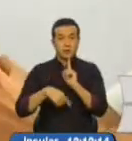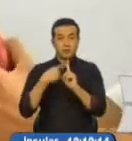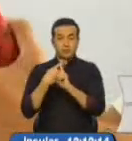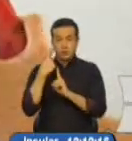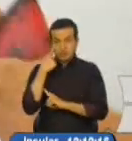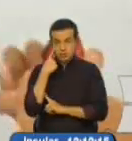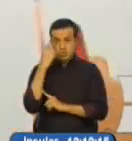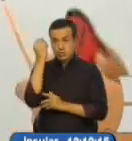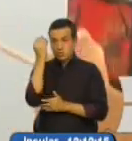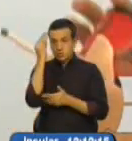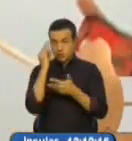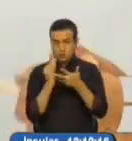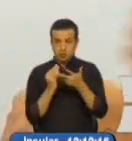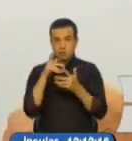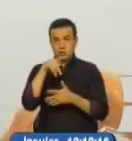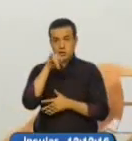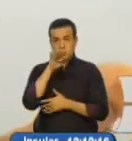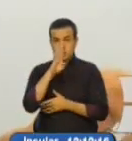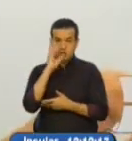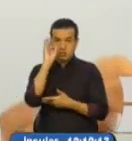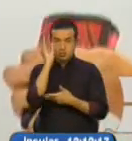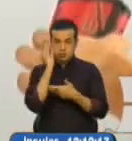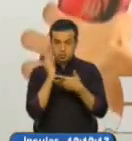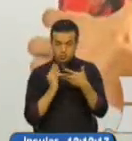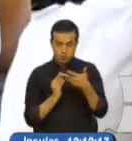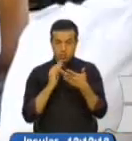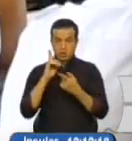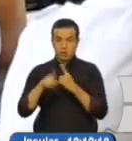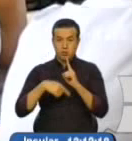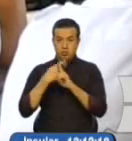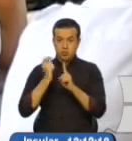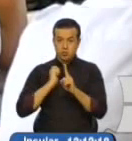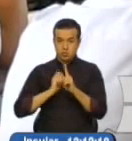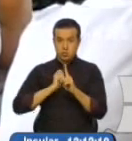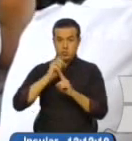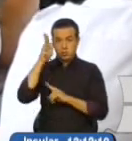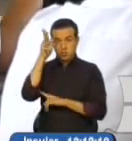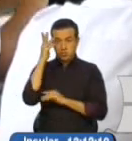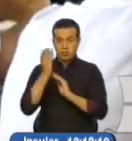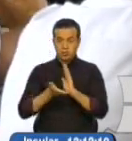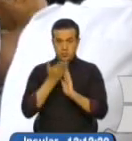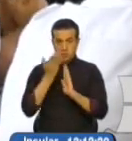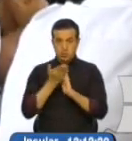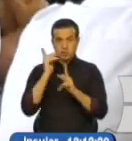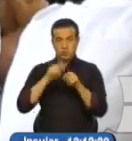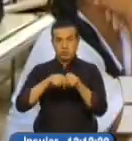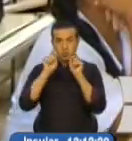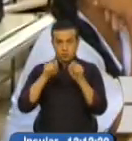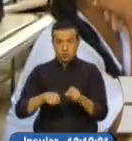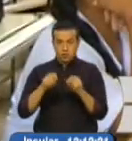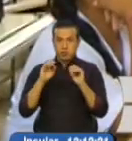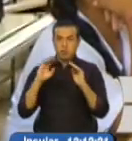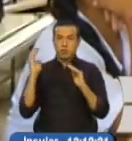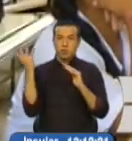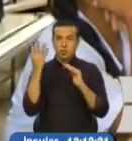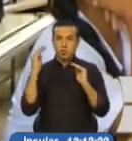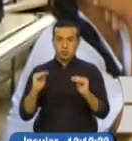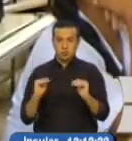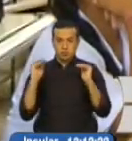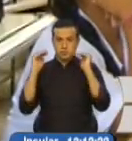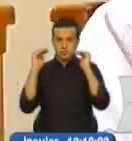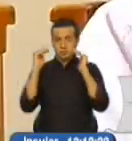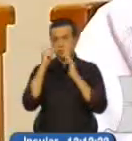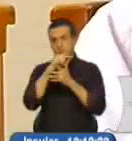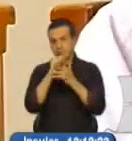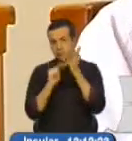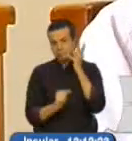asignación presupuestaria del Producto Interno Bruto, un ajuste salarial para los maestros, convenios para títulos de cuarto nivel, entre